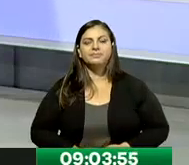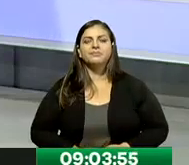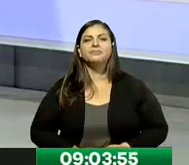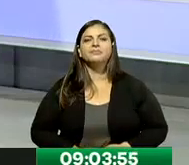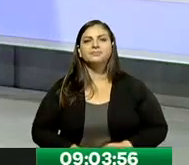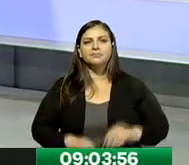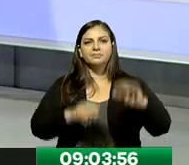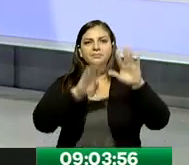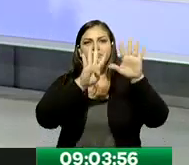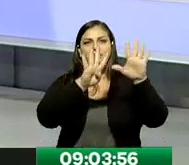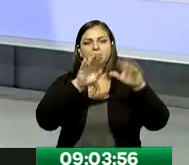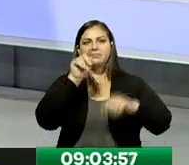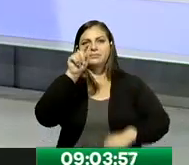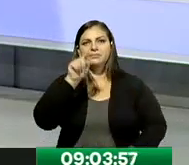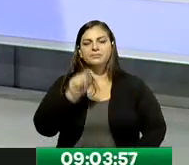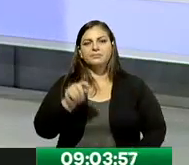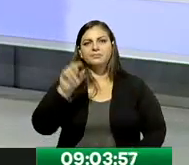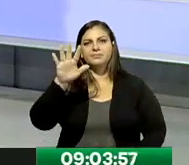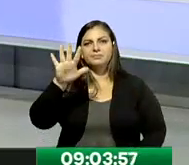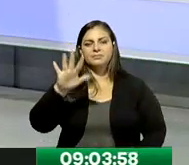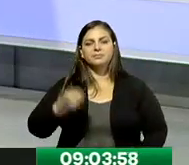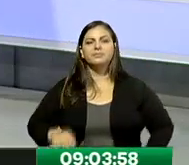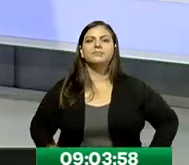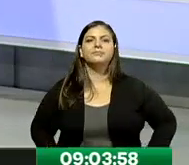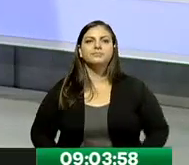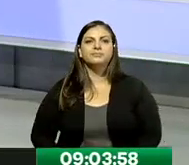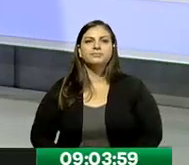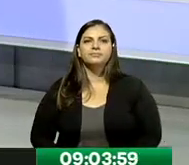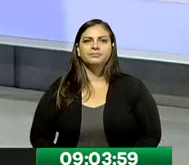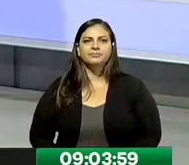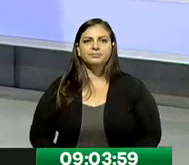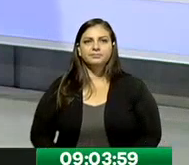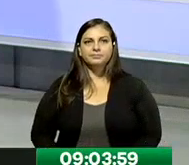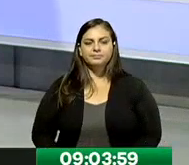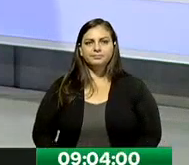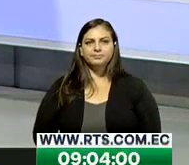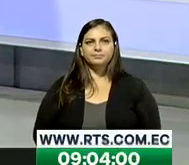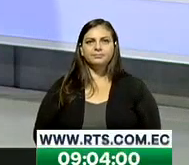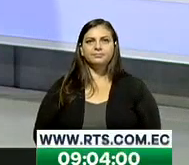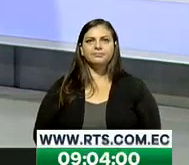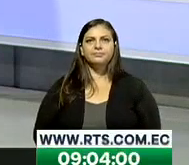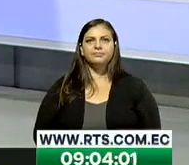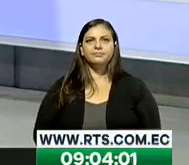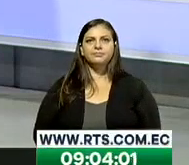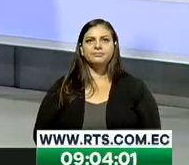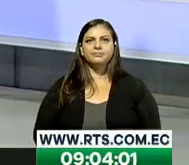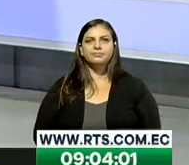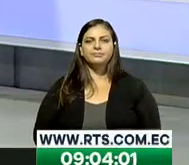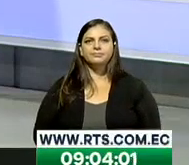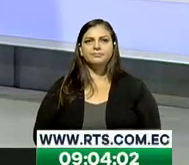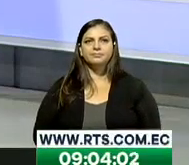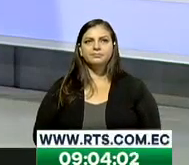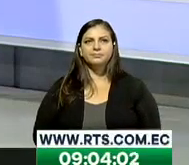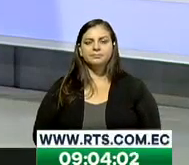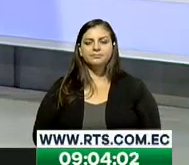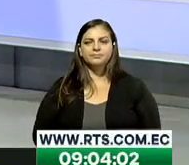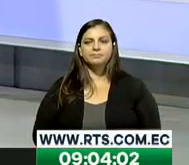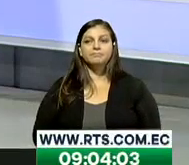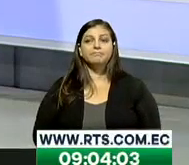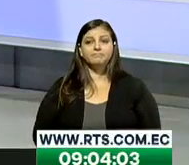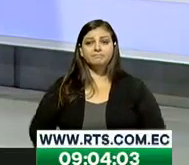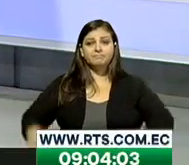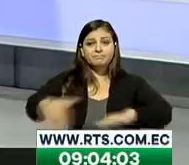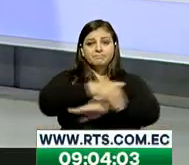9:05. Yo le entendí 9:05, está bien. Mire, ahí el problema de la calle es el problema que el municipio tendrá que